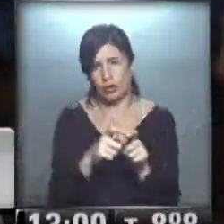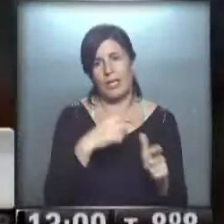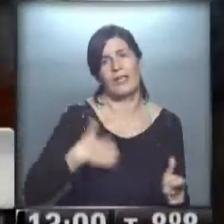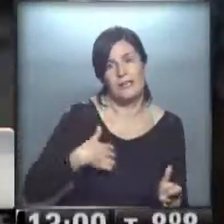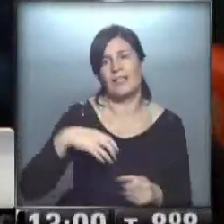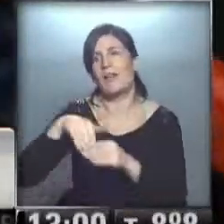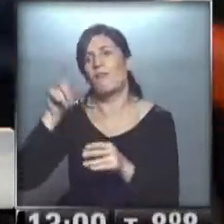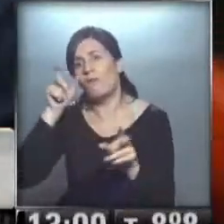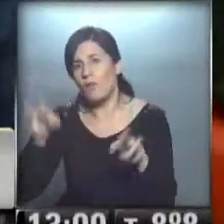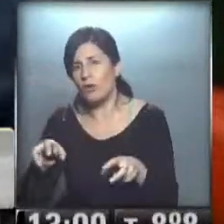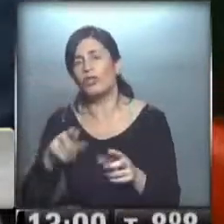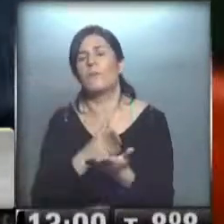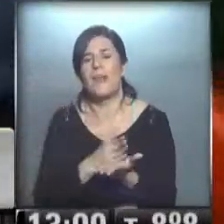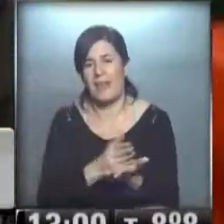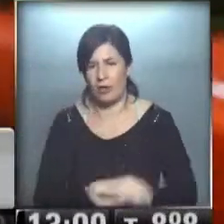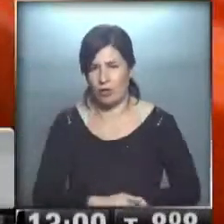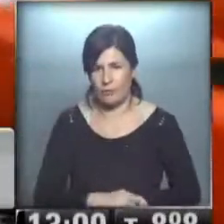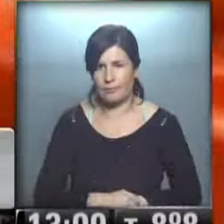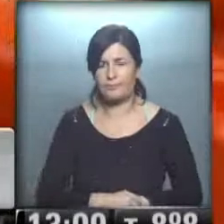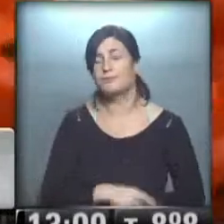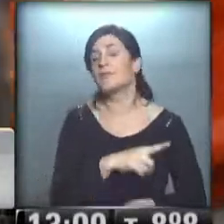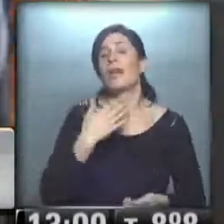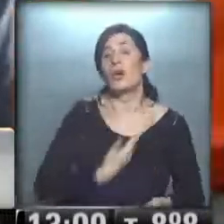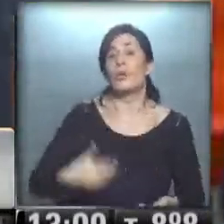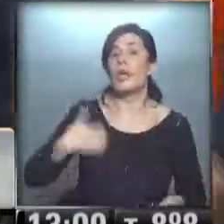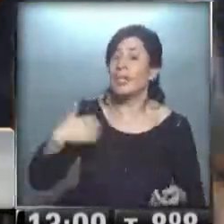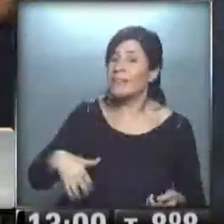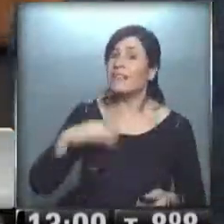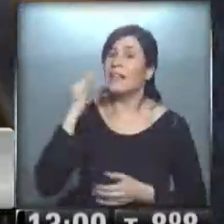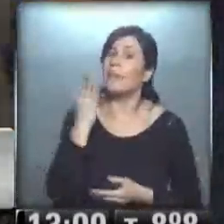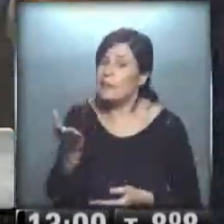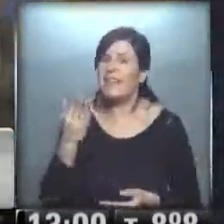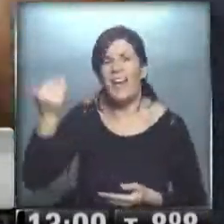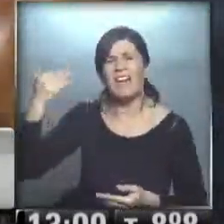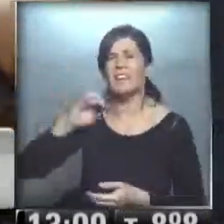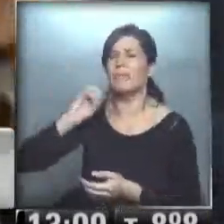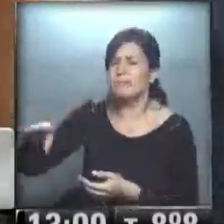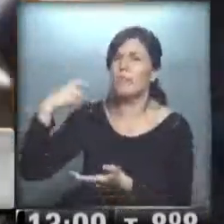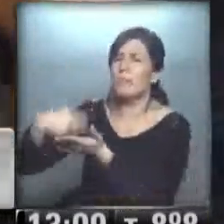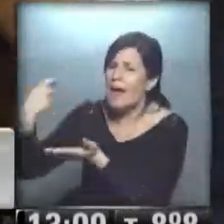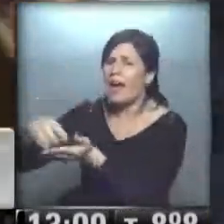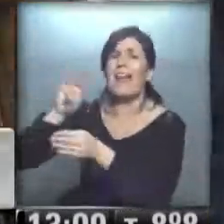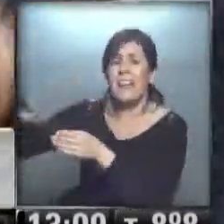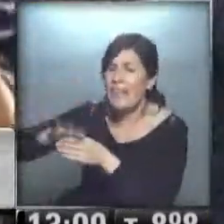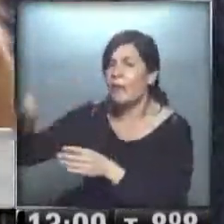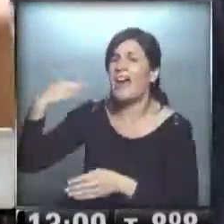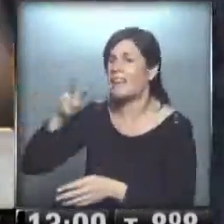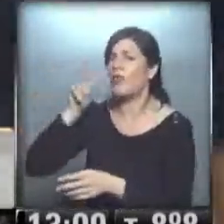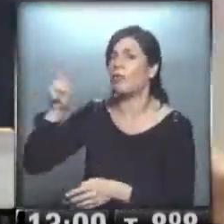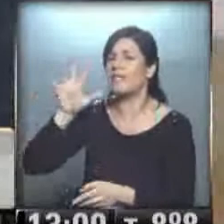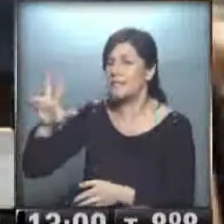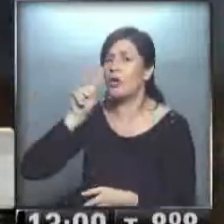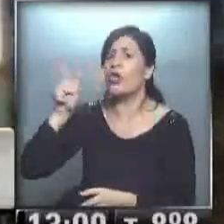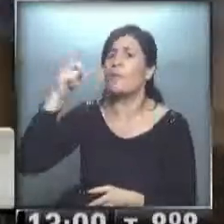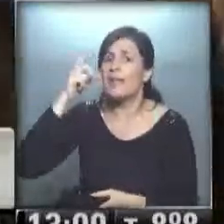había pedido restituir esta medida cautelar para poder cancelar los vencimientos con los bonistas de los canjes de 2005 y 2010, mientras